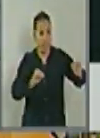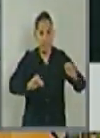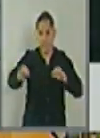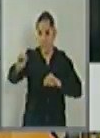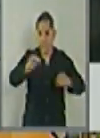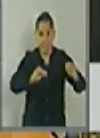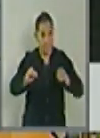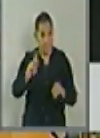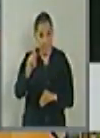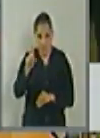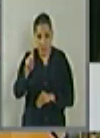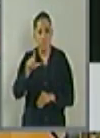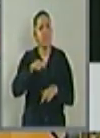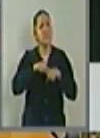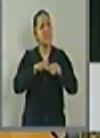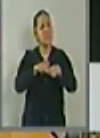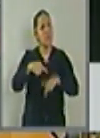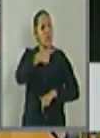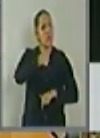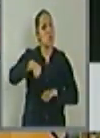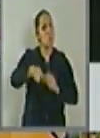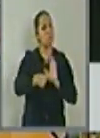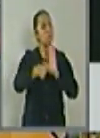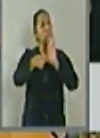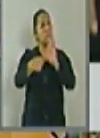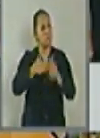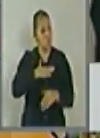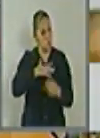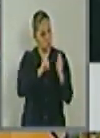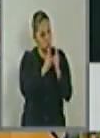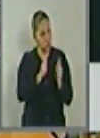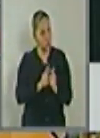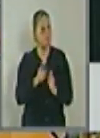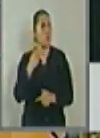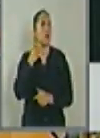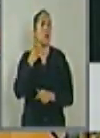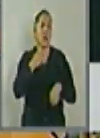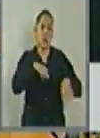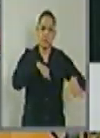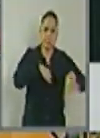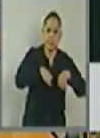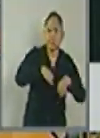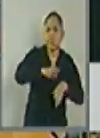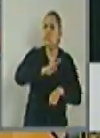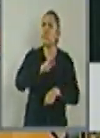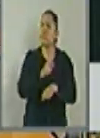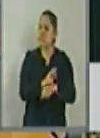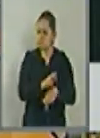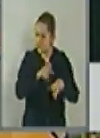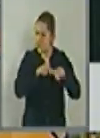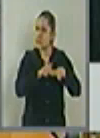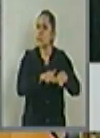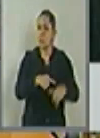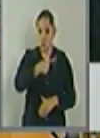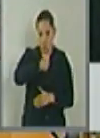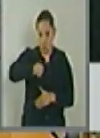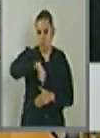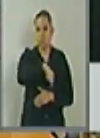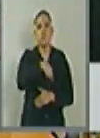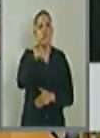seguiremos enarbolando nuestras banderas, defendiéndolas, y estaremos vigilantes como PRD de que quien